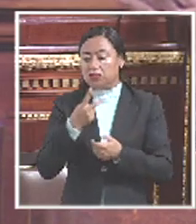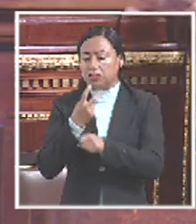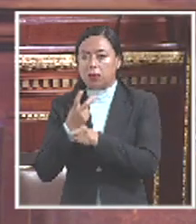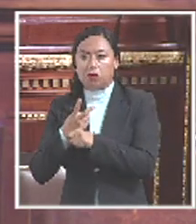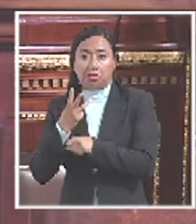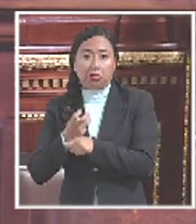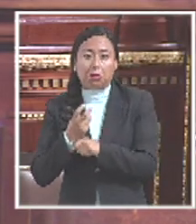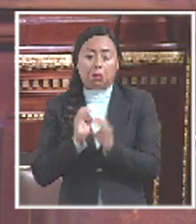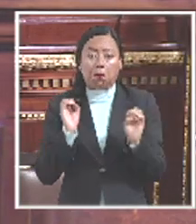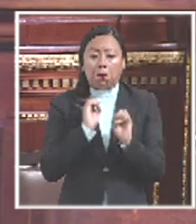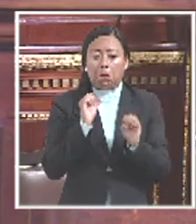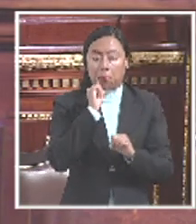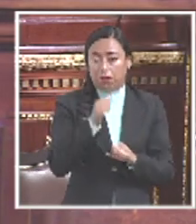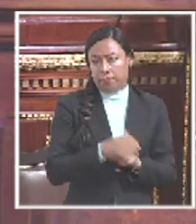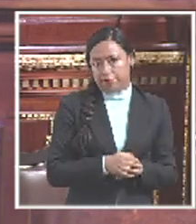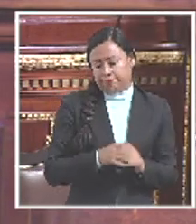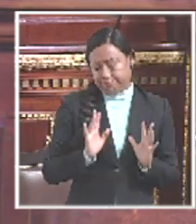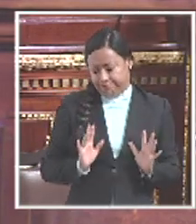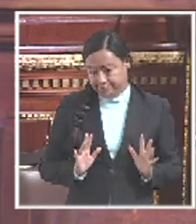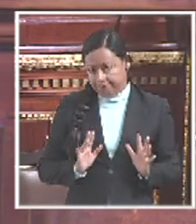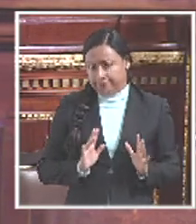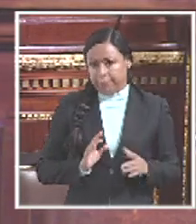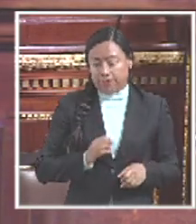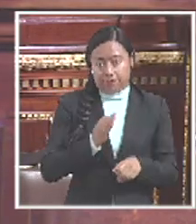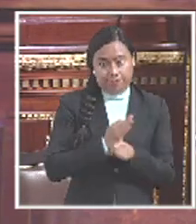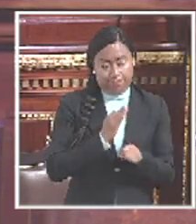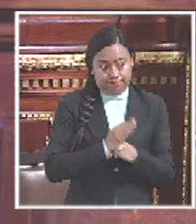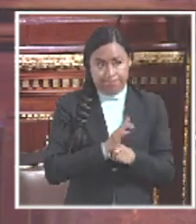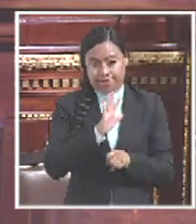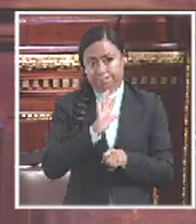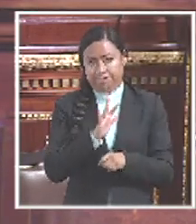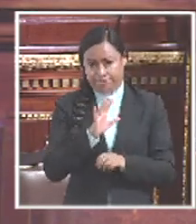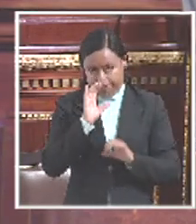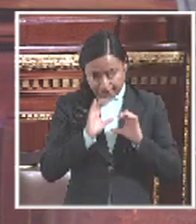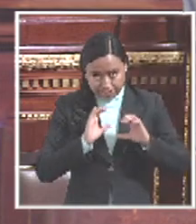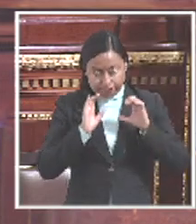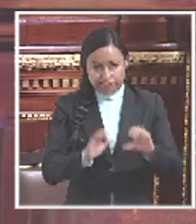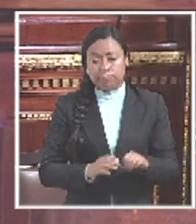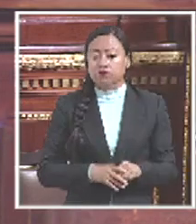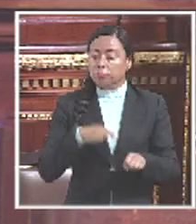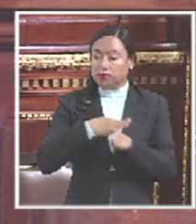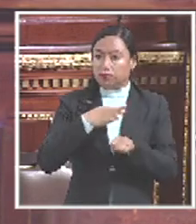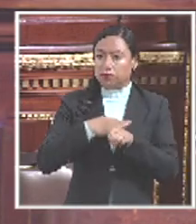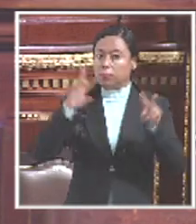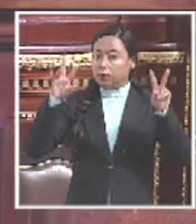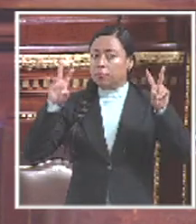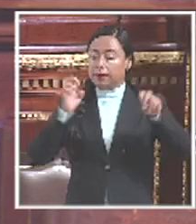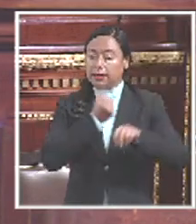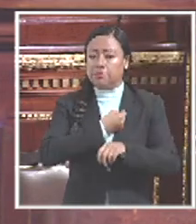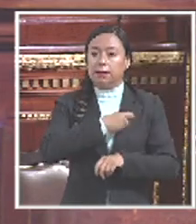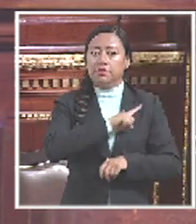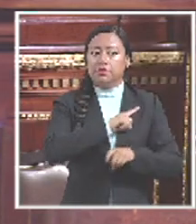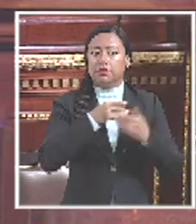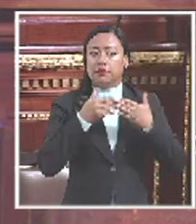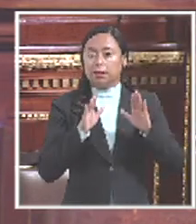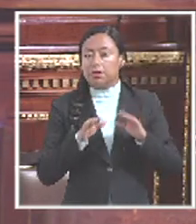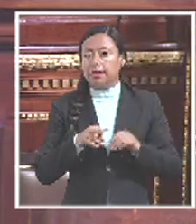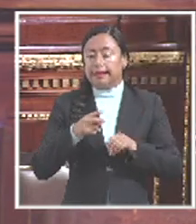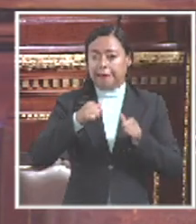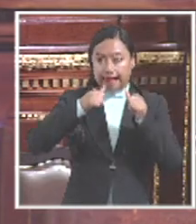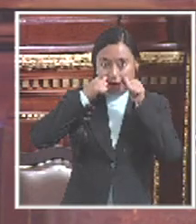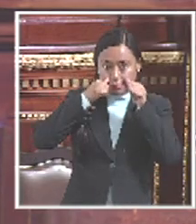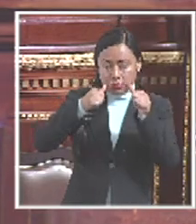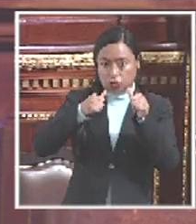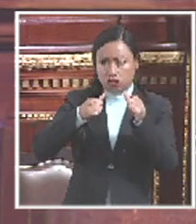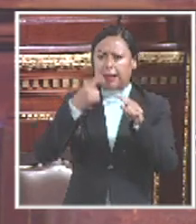velocidad. Tenemos que tener cuidado en esto. Pero aquí estamos hablando de salud pública. Estamos hablando de una atención a más